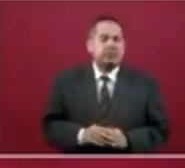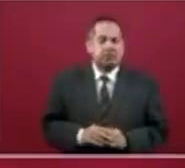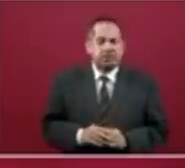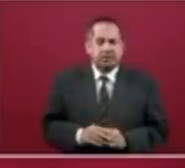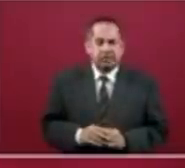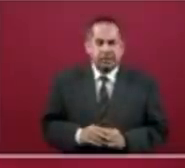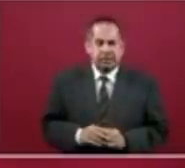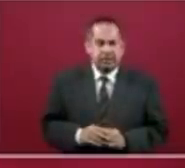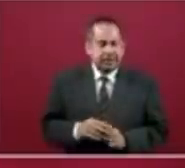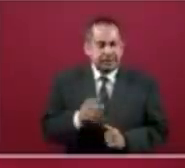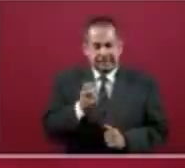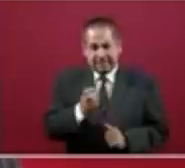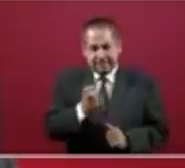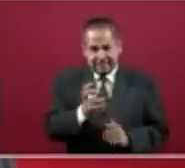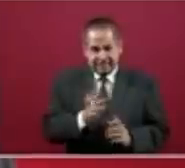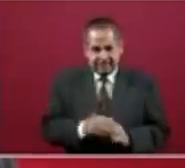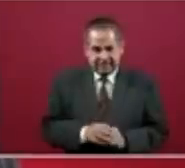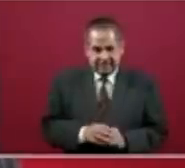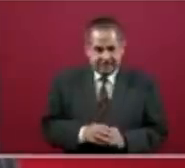esos